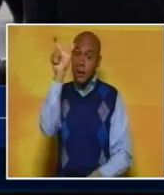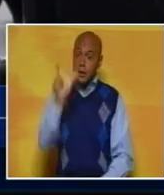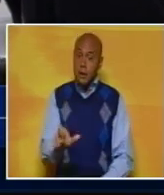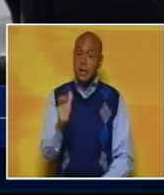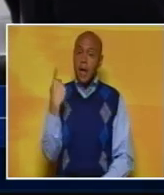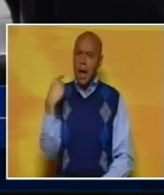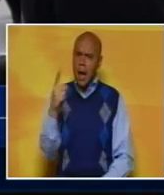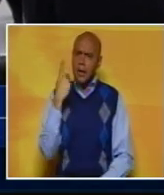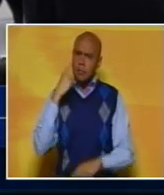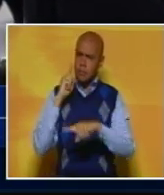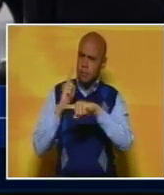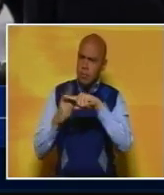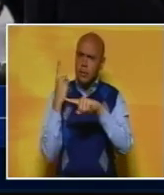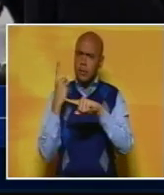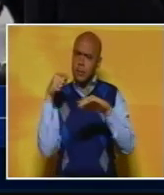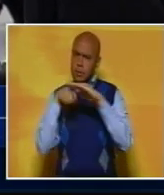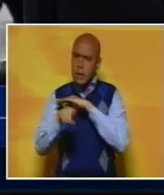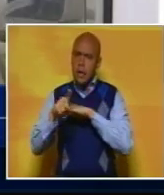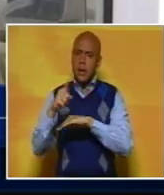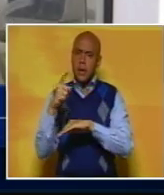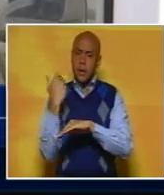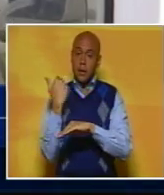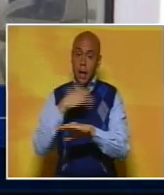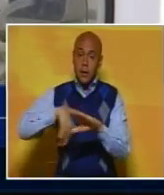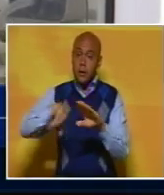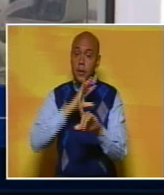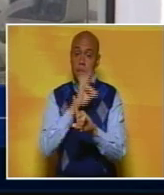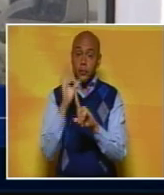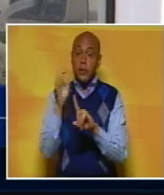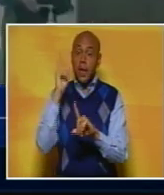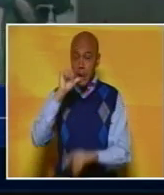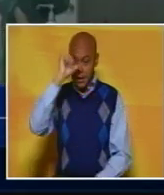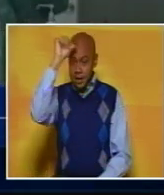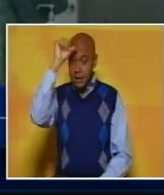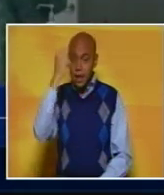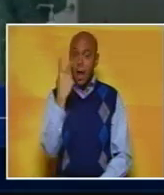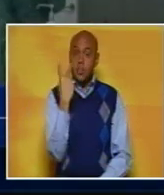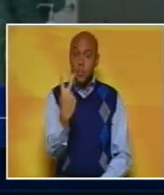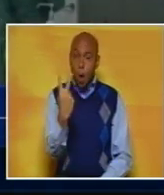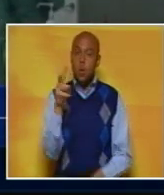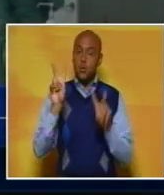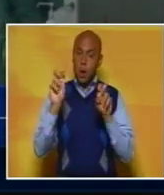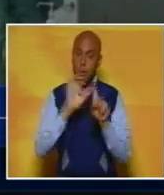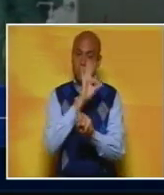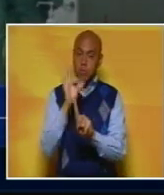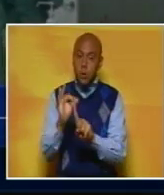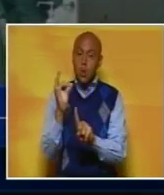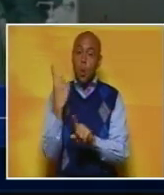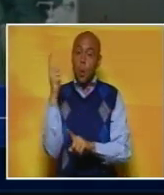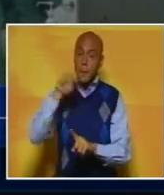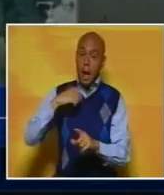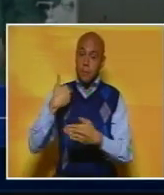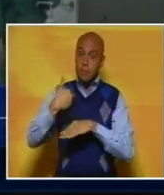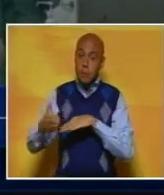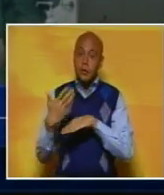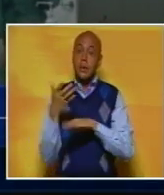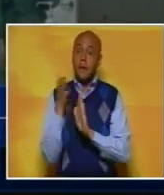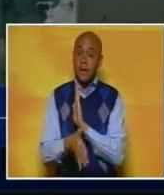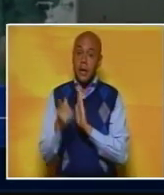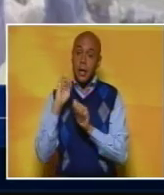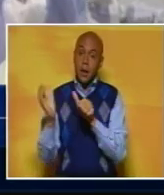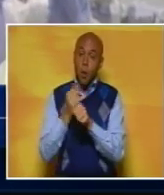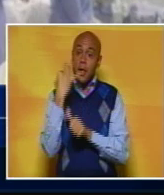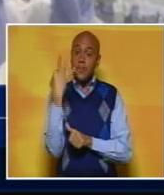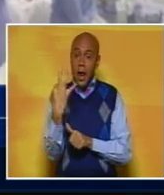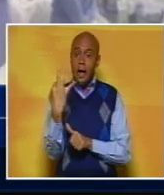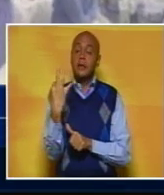detención de la primera infección de coronavirus en la entidad. India confirmó 2 nuevos contagios, un mes después de haber detectado 3